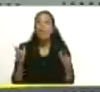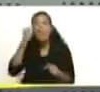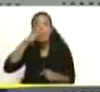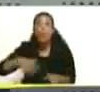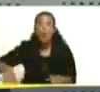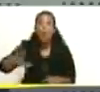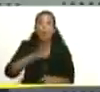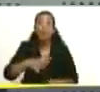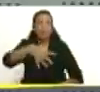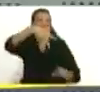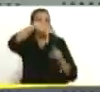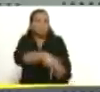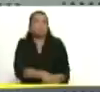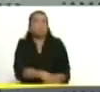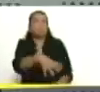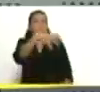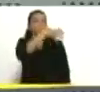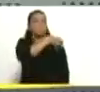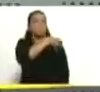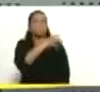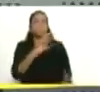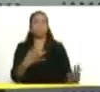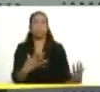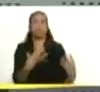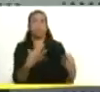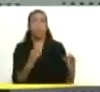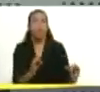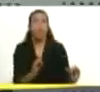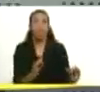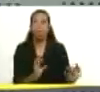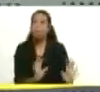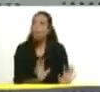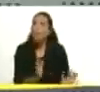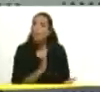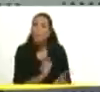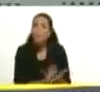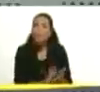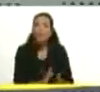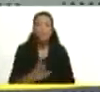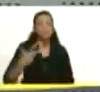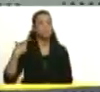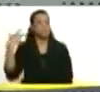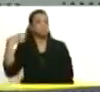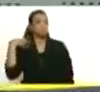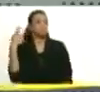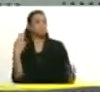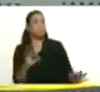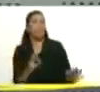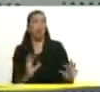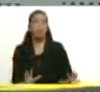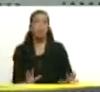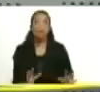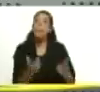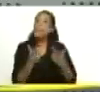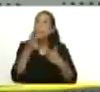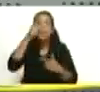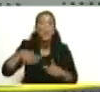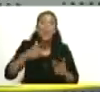sin imperios, sin colonialismos, sin hegemonismo, pueblos